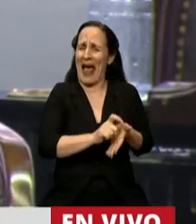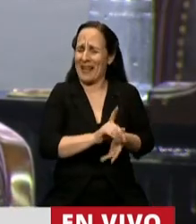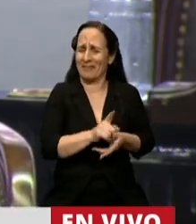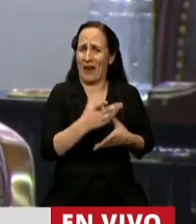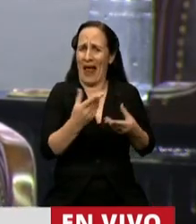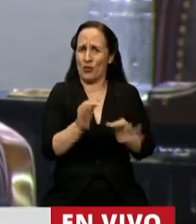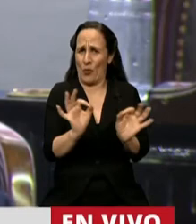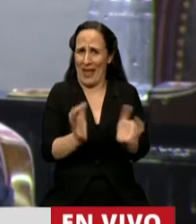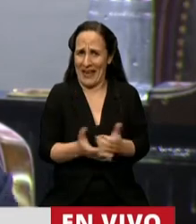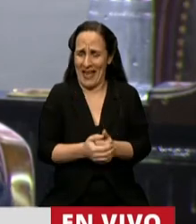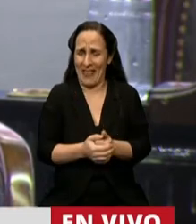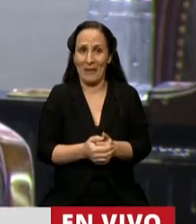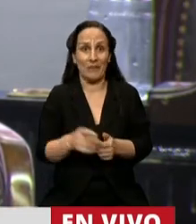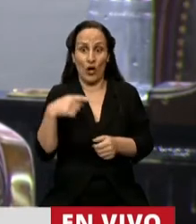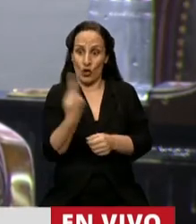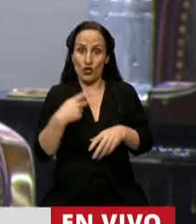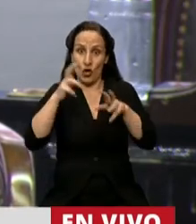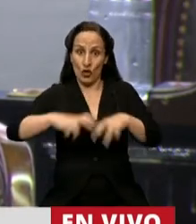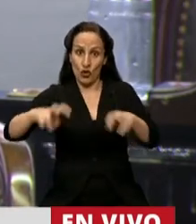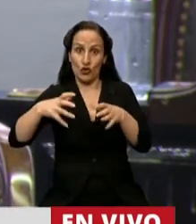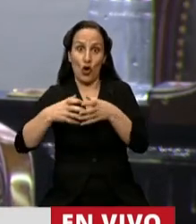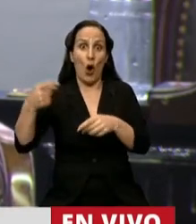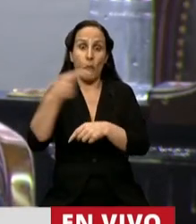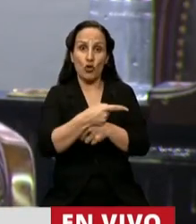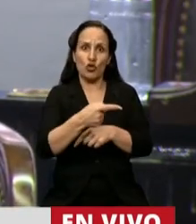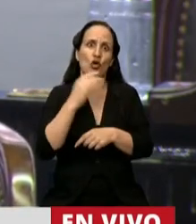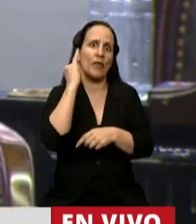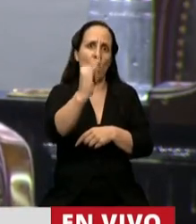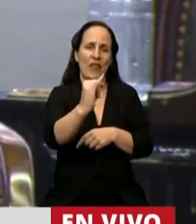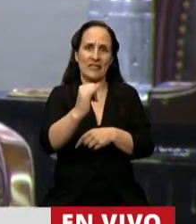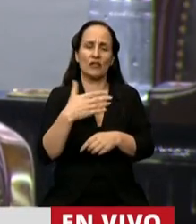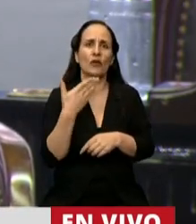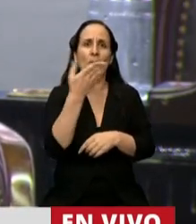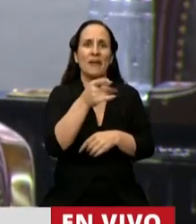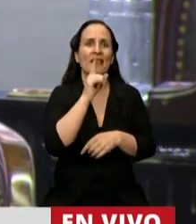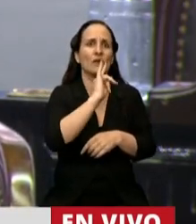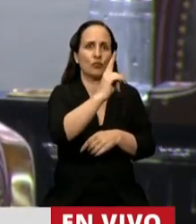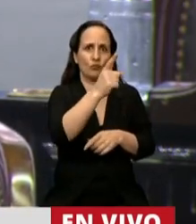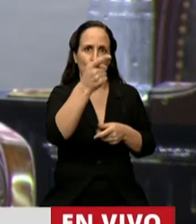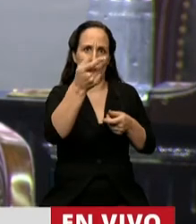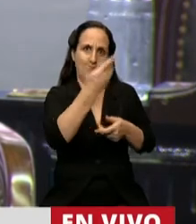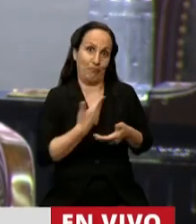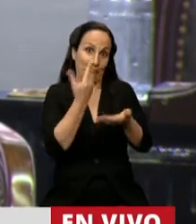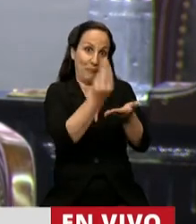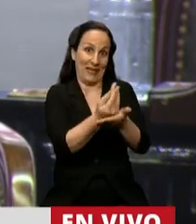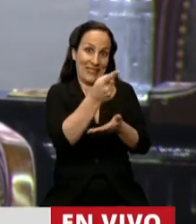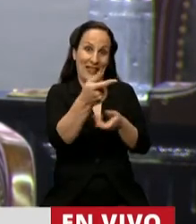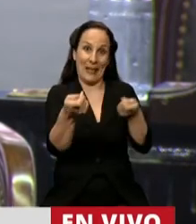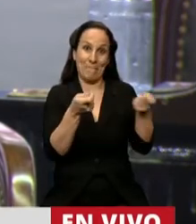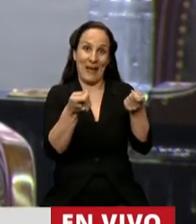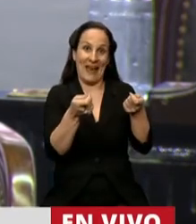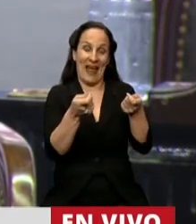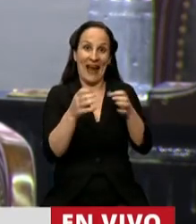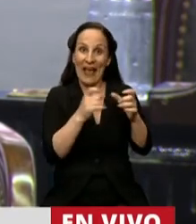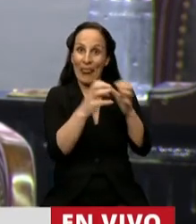que podemos hacer desde nuestras bancas de la oposición es advertirlo. Y lo que le pedimos a usted como presidenta es que maneje el debate